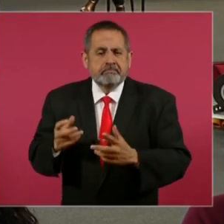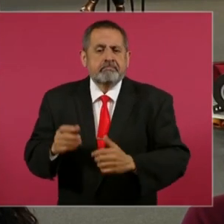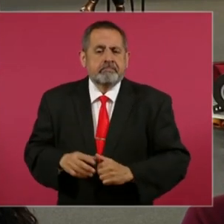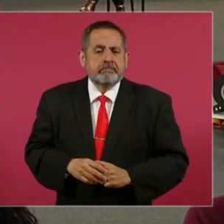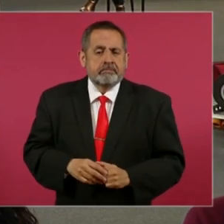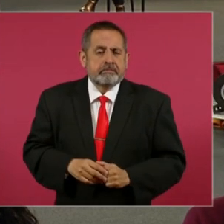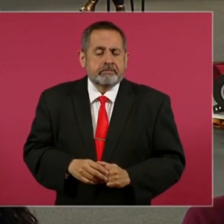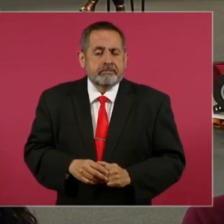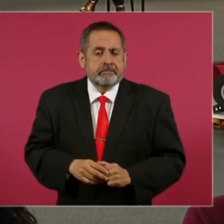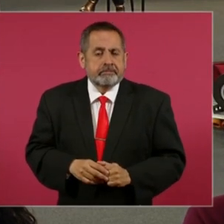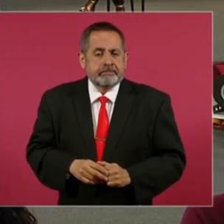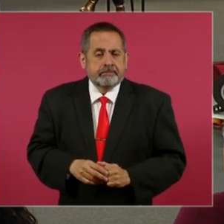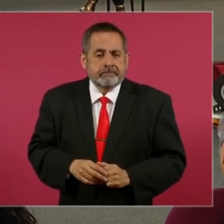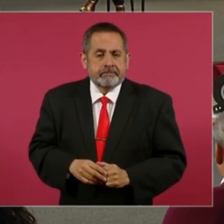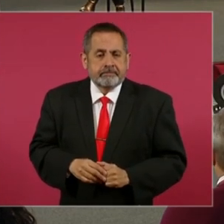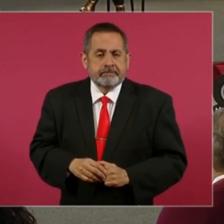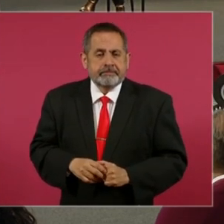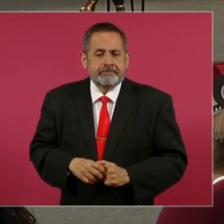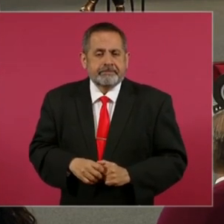que no es